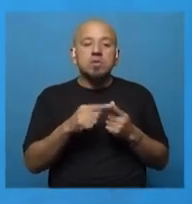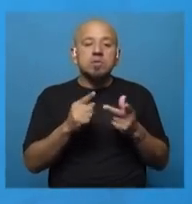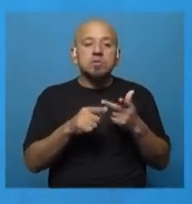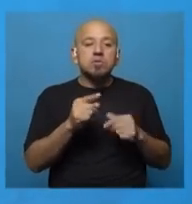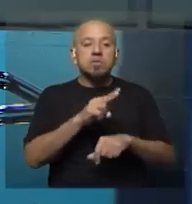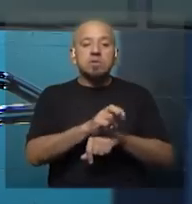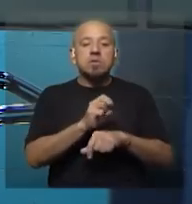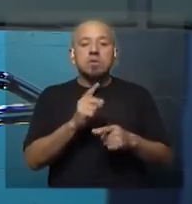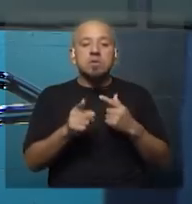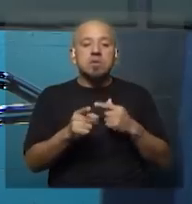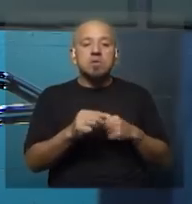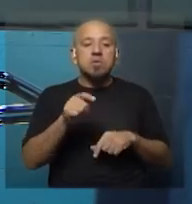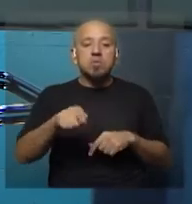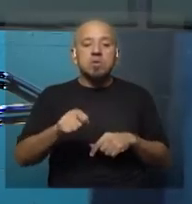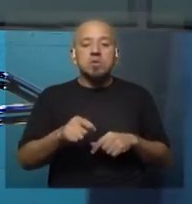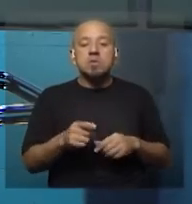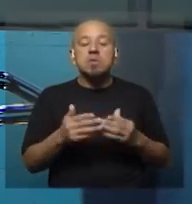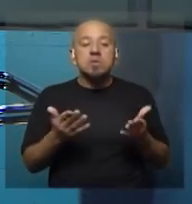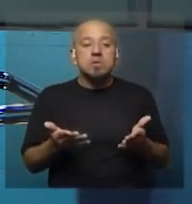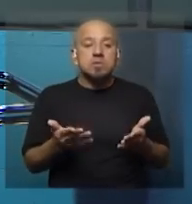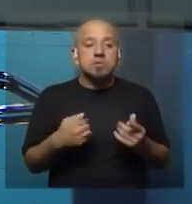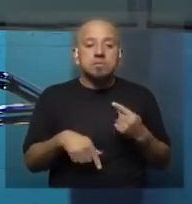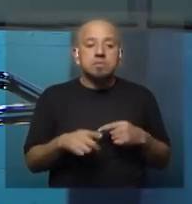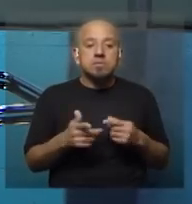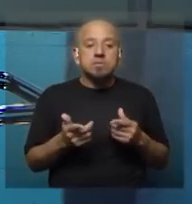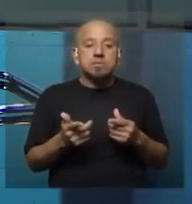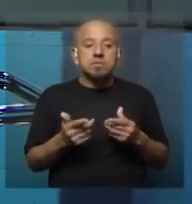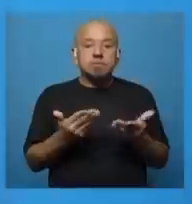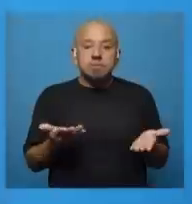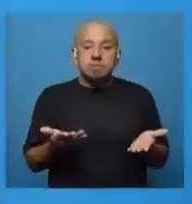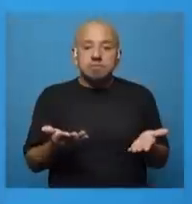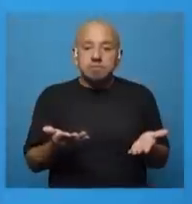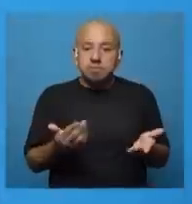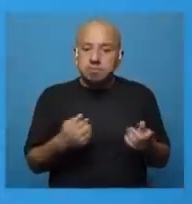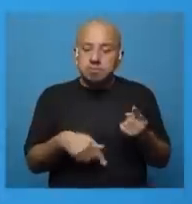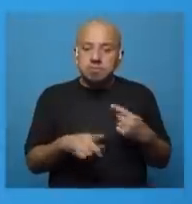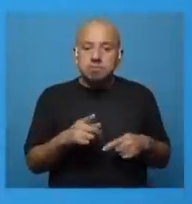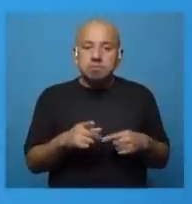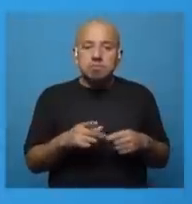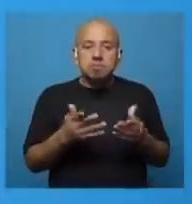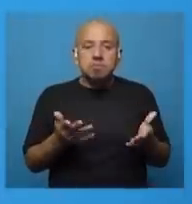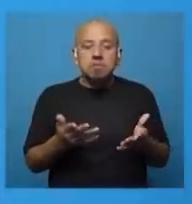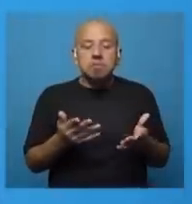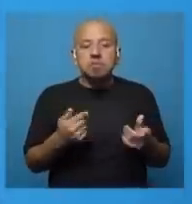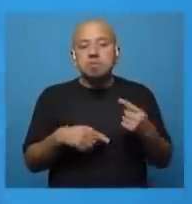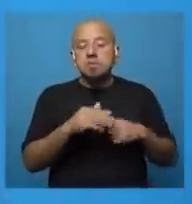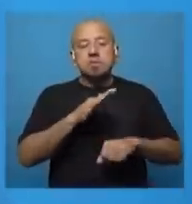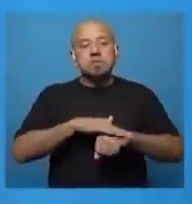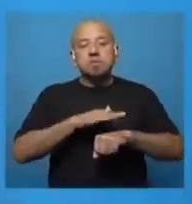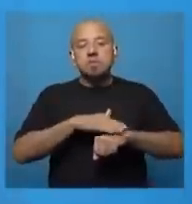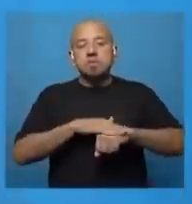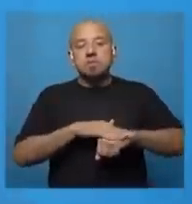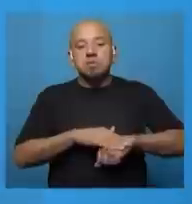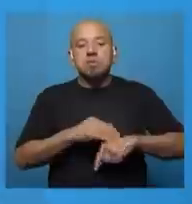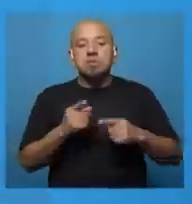los fiscales podrá pasar con los jueces hasta que no haya Claridad en los hechos y hasta que se no se delimiten responsabilidades